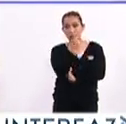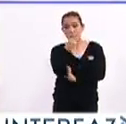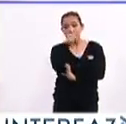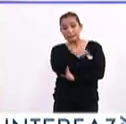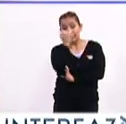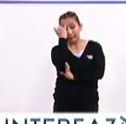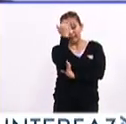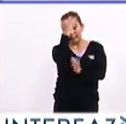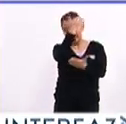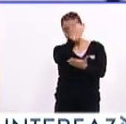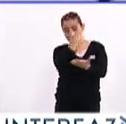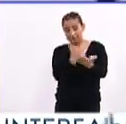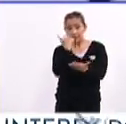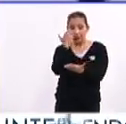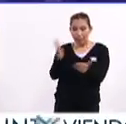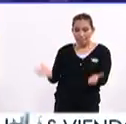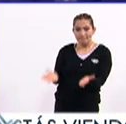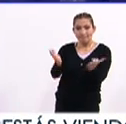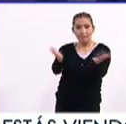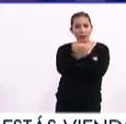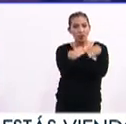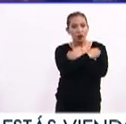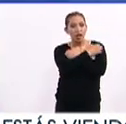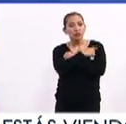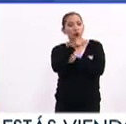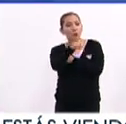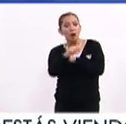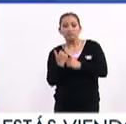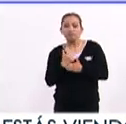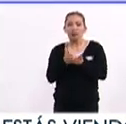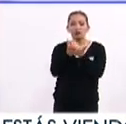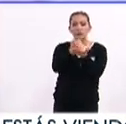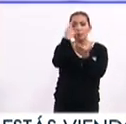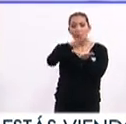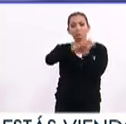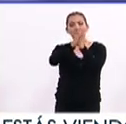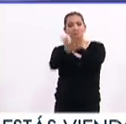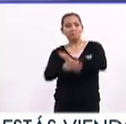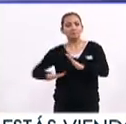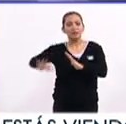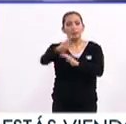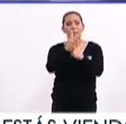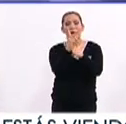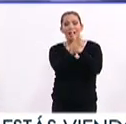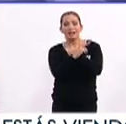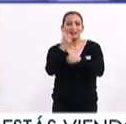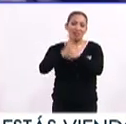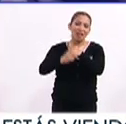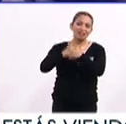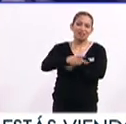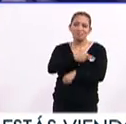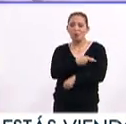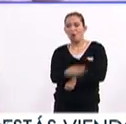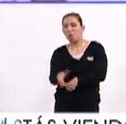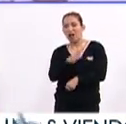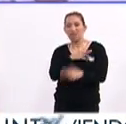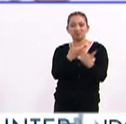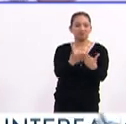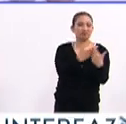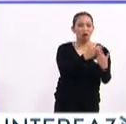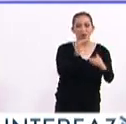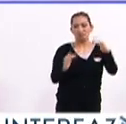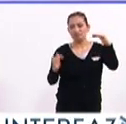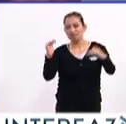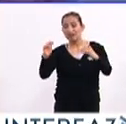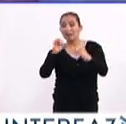una iniciativa que aspira a impulsar a la educación como fuerza transformadora en sociedades afectadas por la pobreza y la desigualdad, a